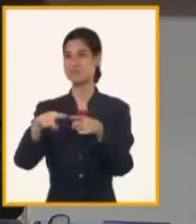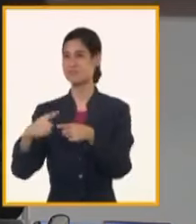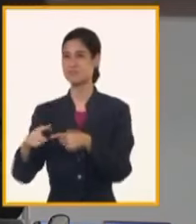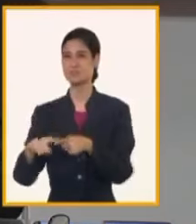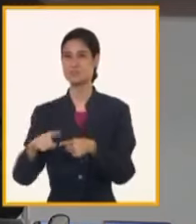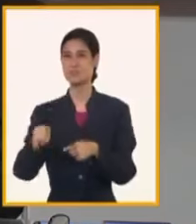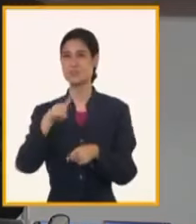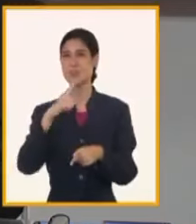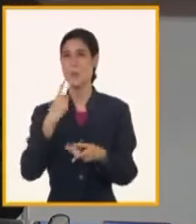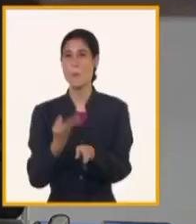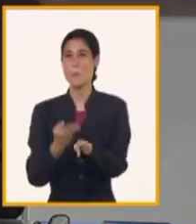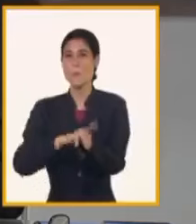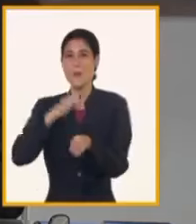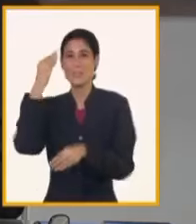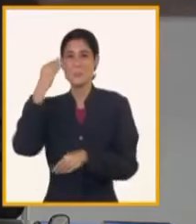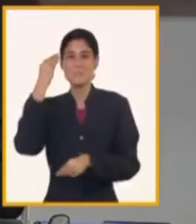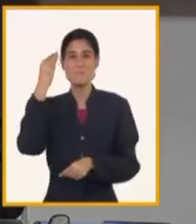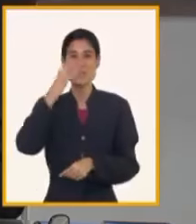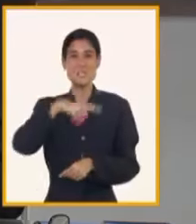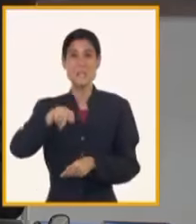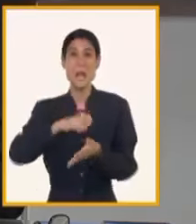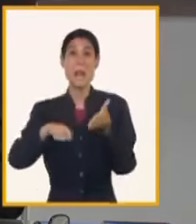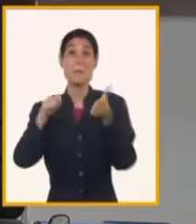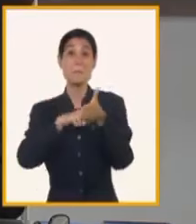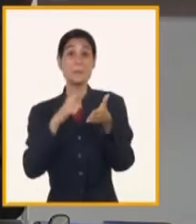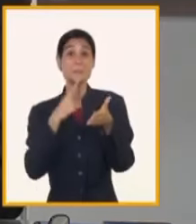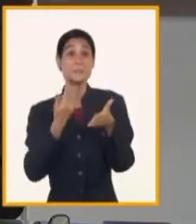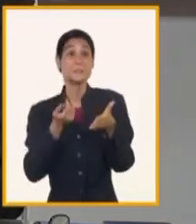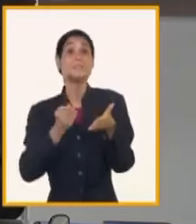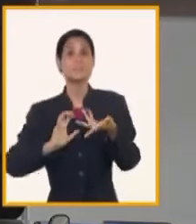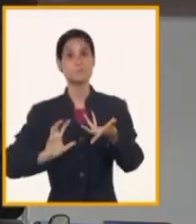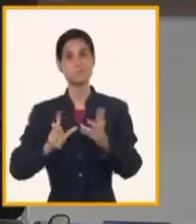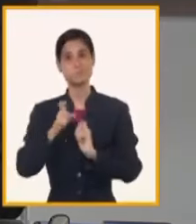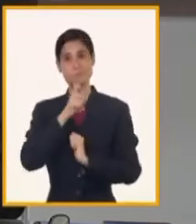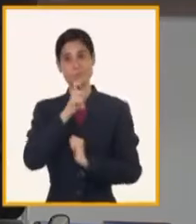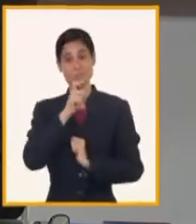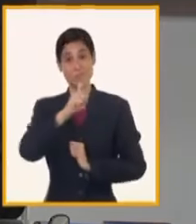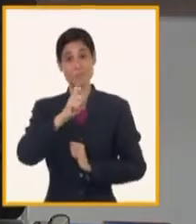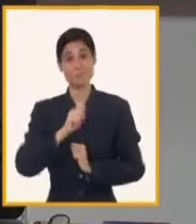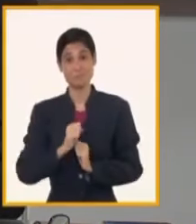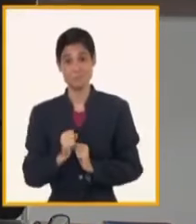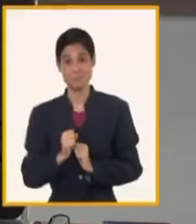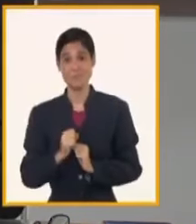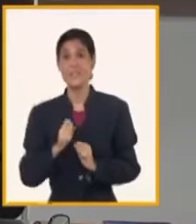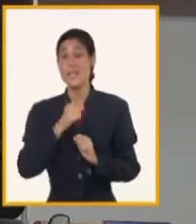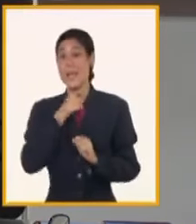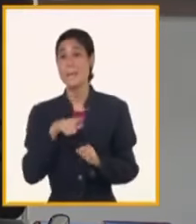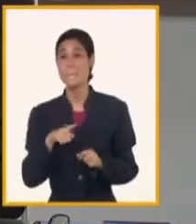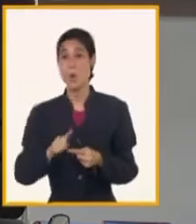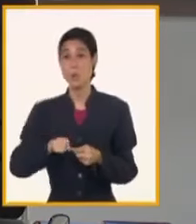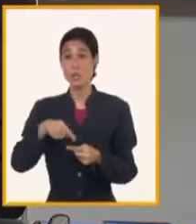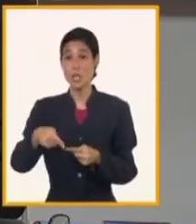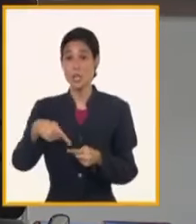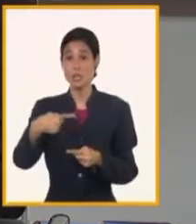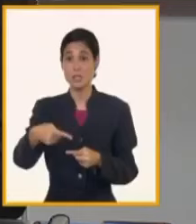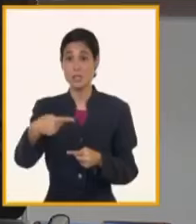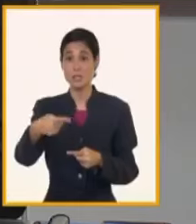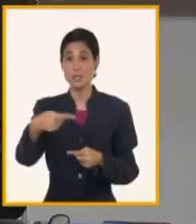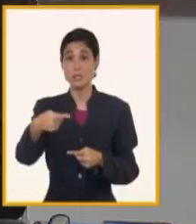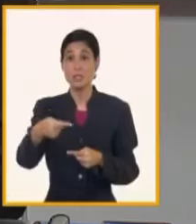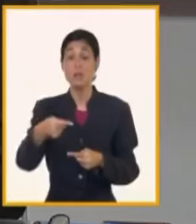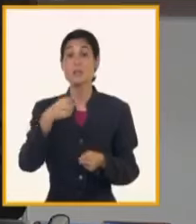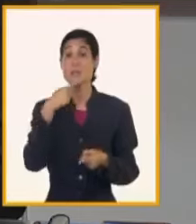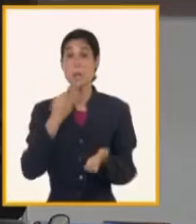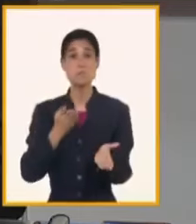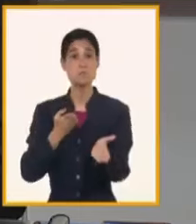de tomar de tomar ese tipo de de decisión que es extremadamente compleja se toman diariamente segundo a segundo y se van y se van